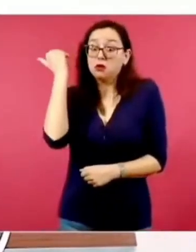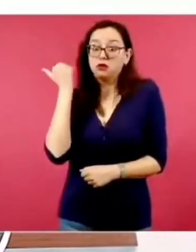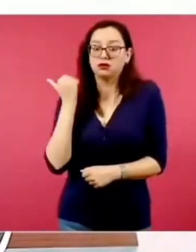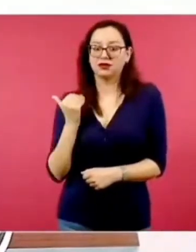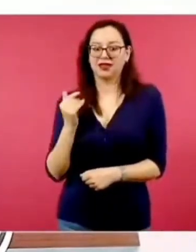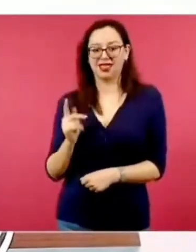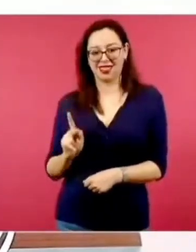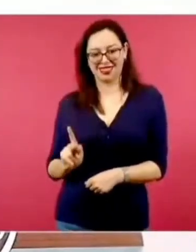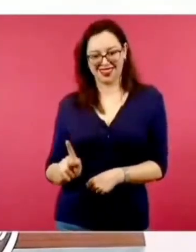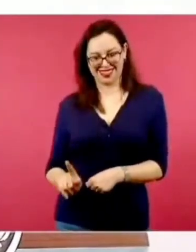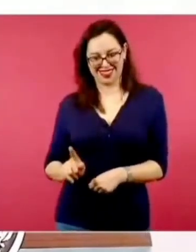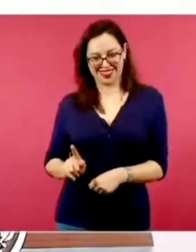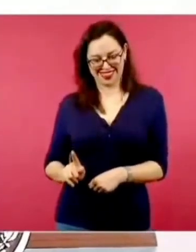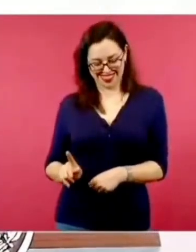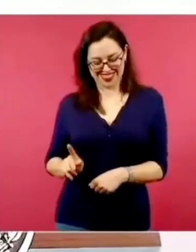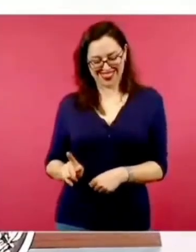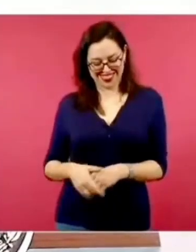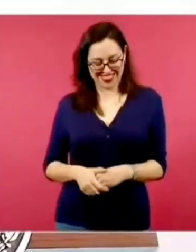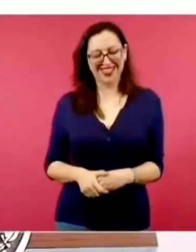a veces es mejor.